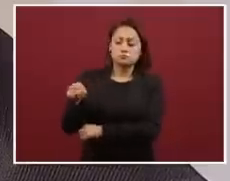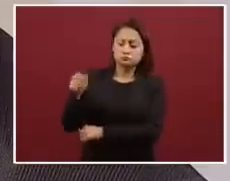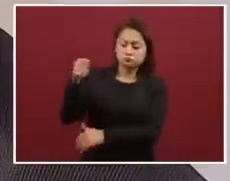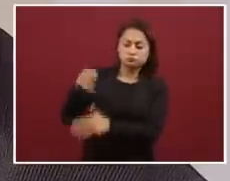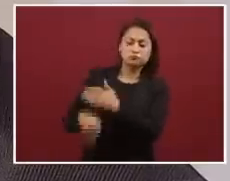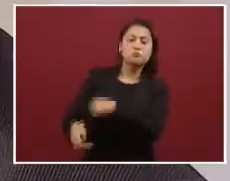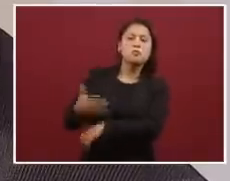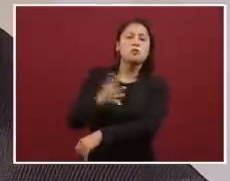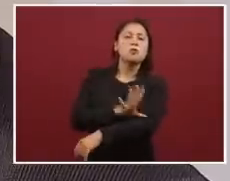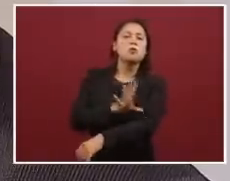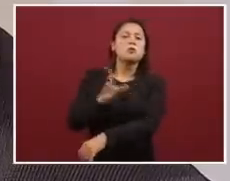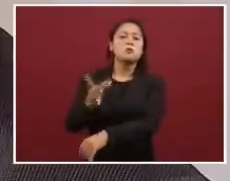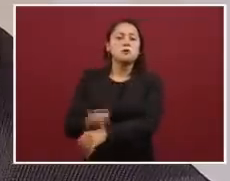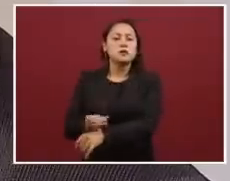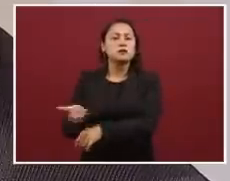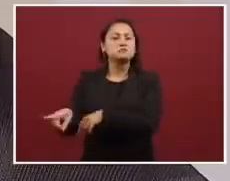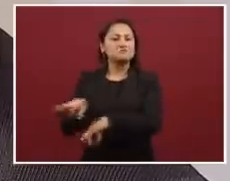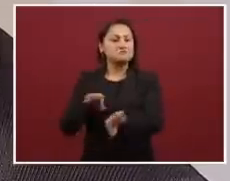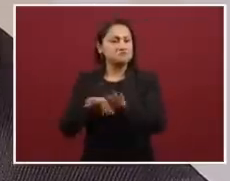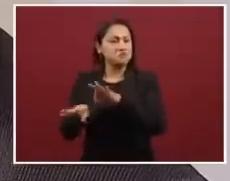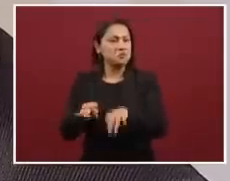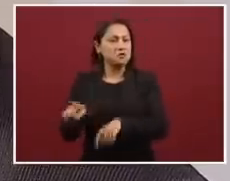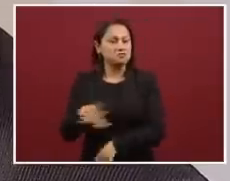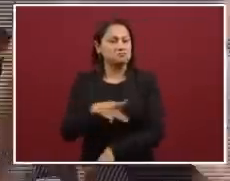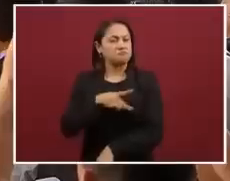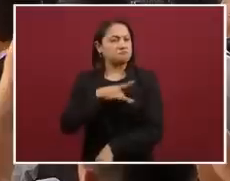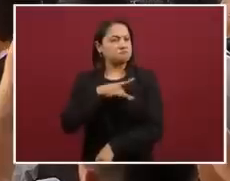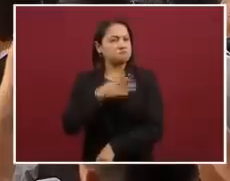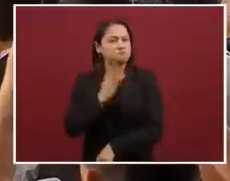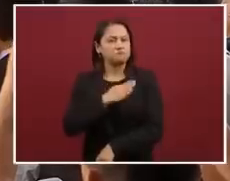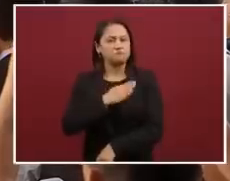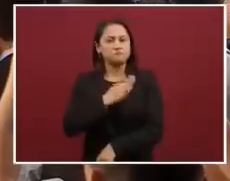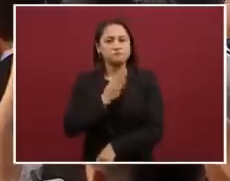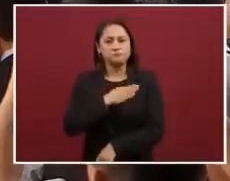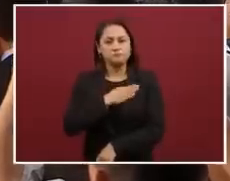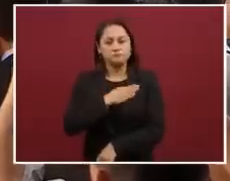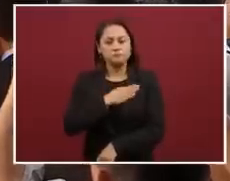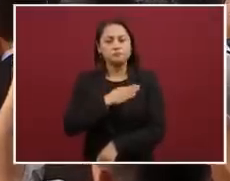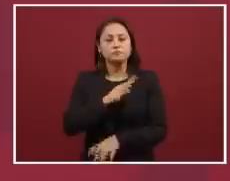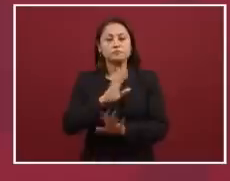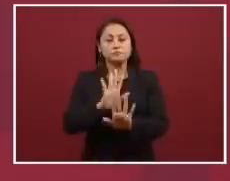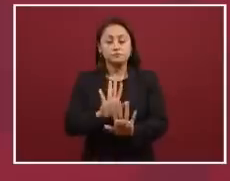trabajador y de buenos sentimientos. Pero subrayo,